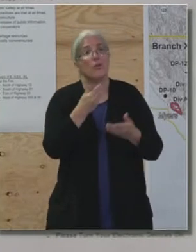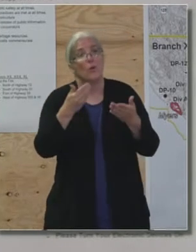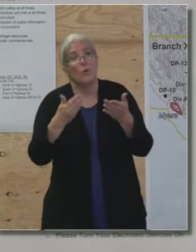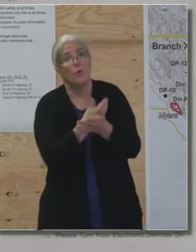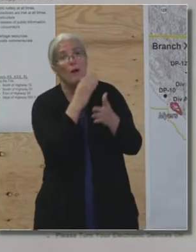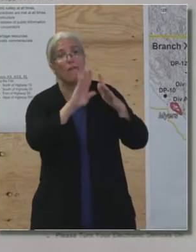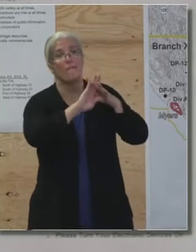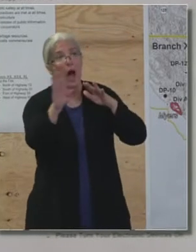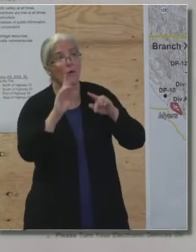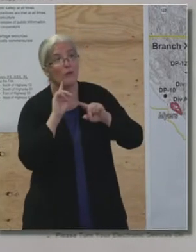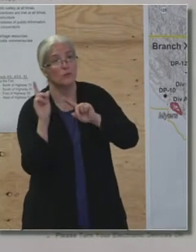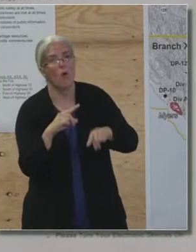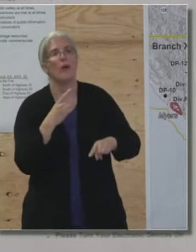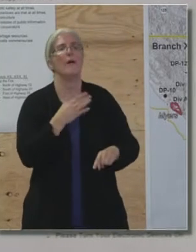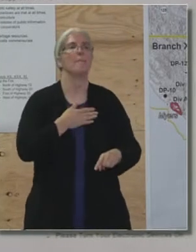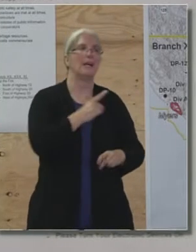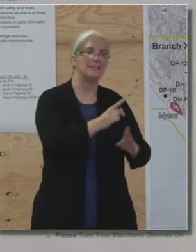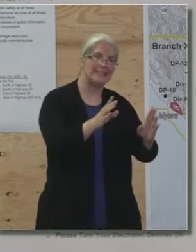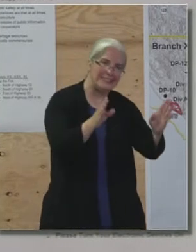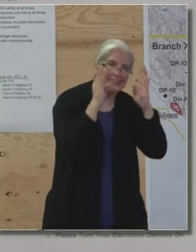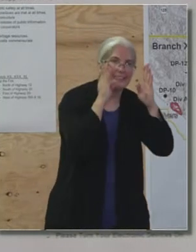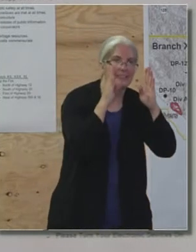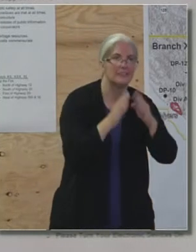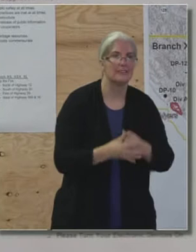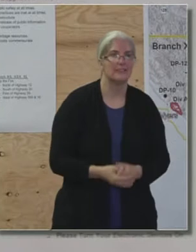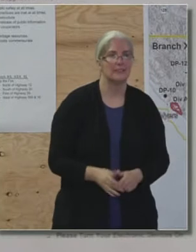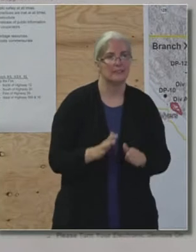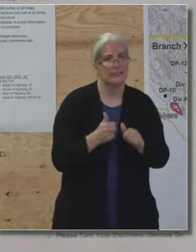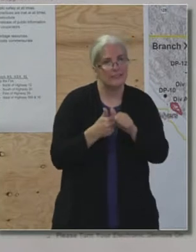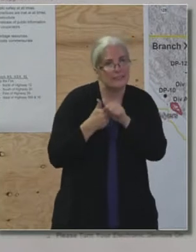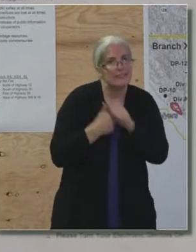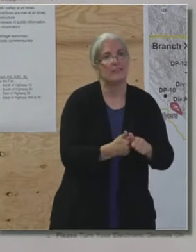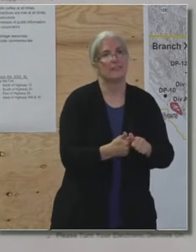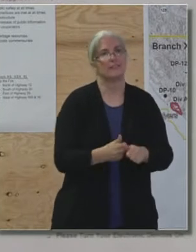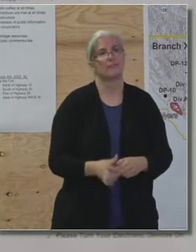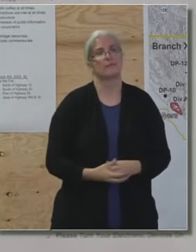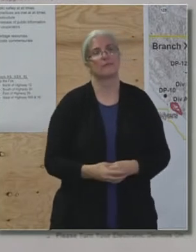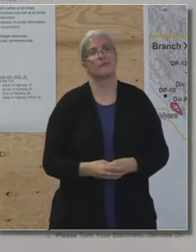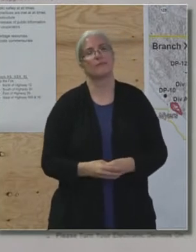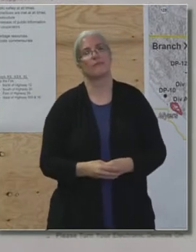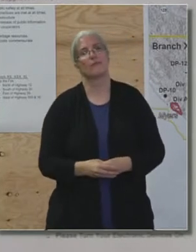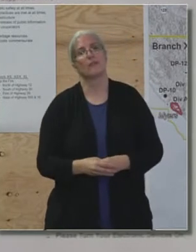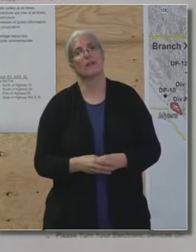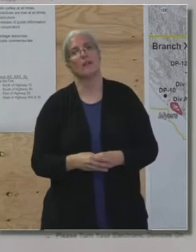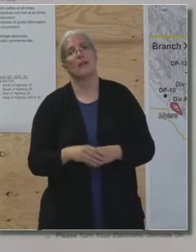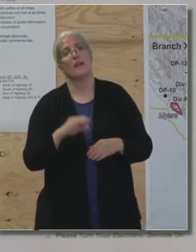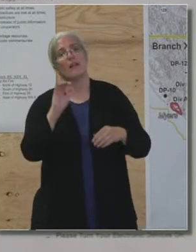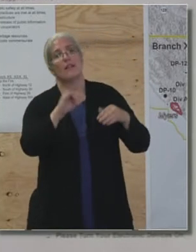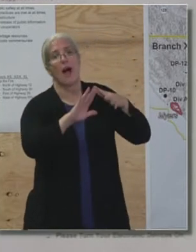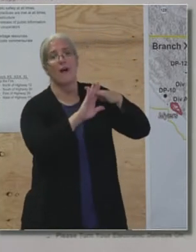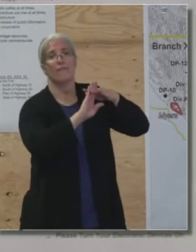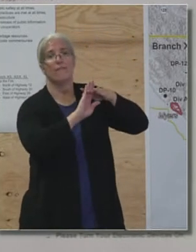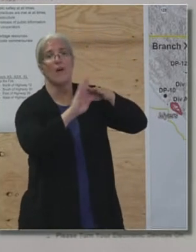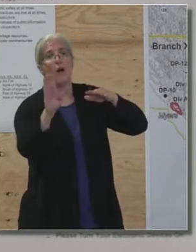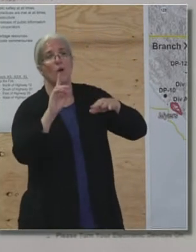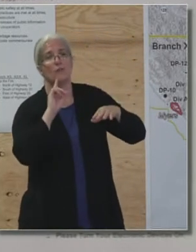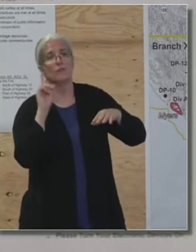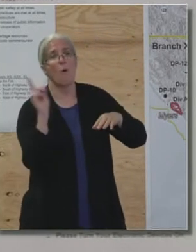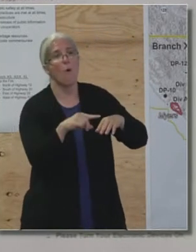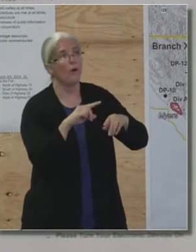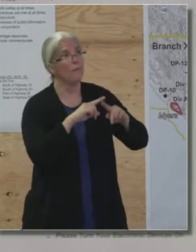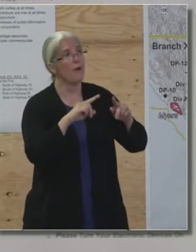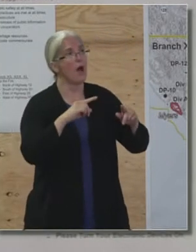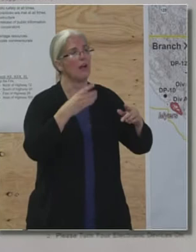apeguen a esas órdenes que la sobre de scan porque es una orden se siente que están en peligro